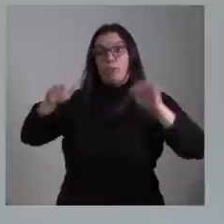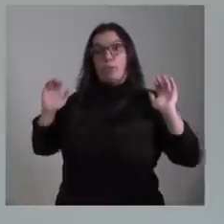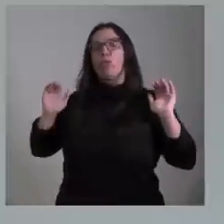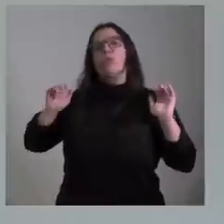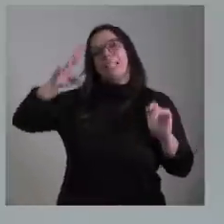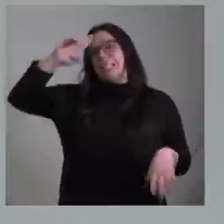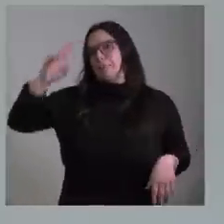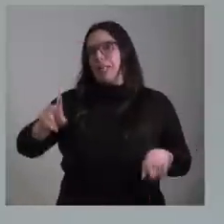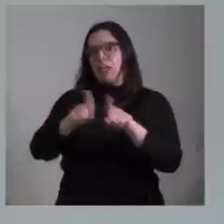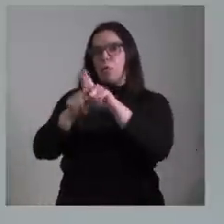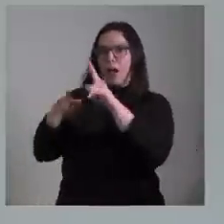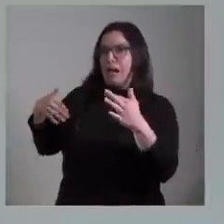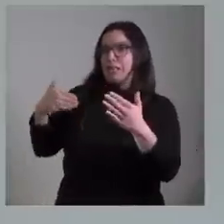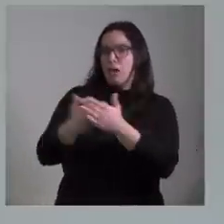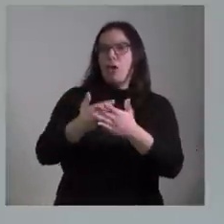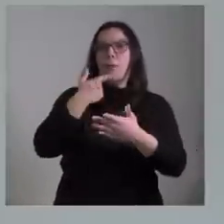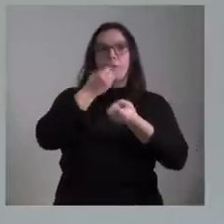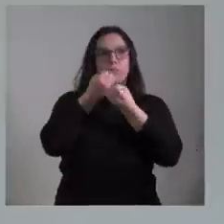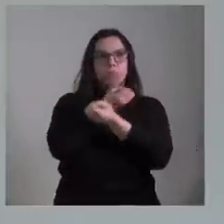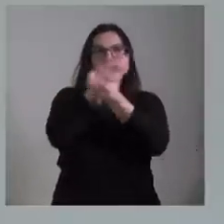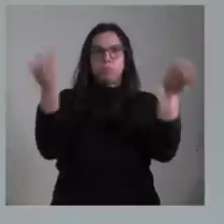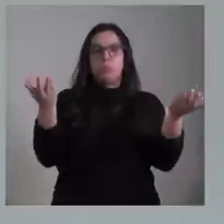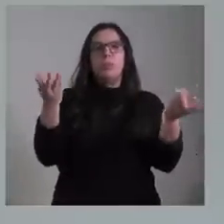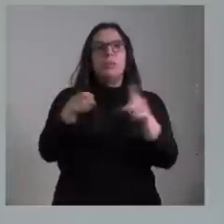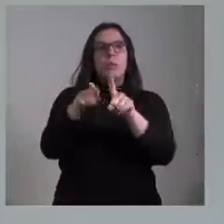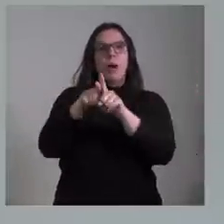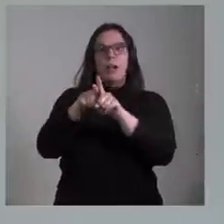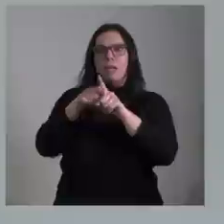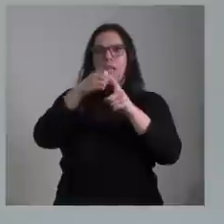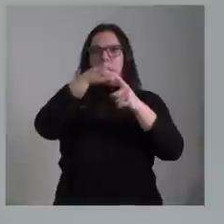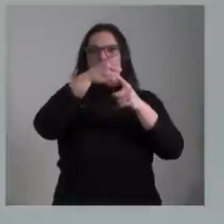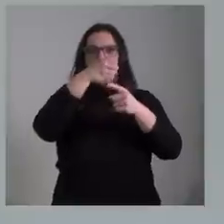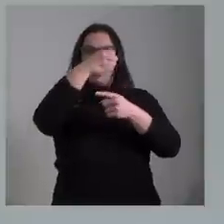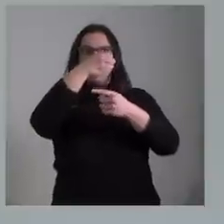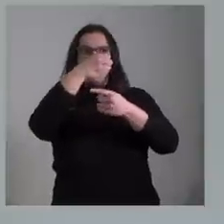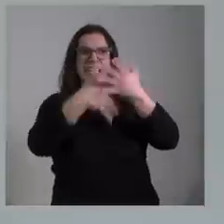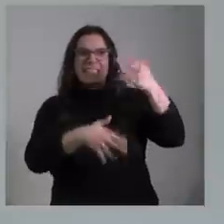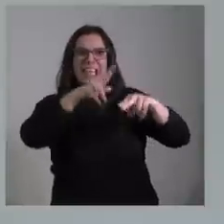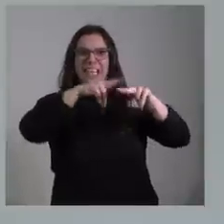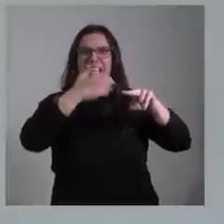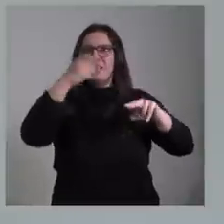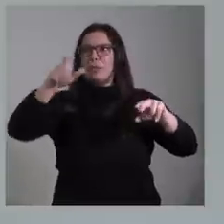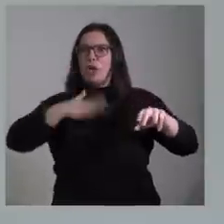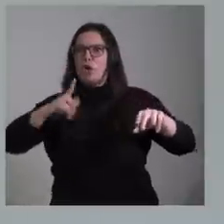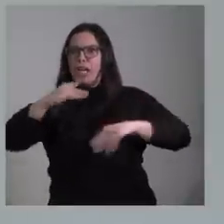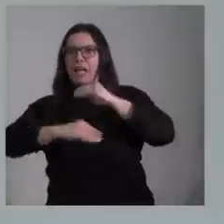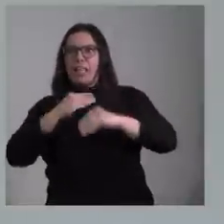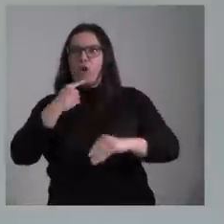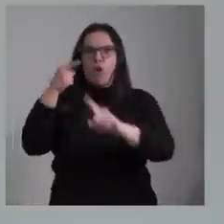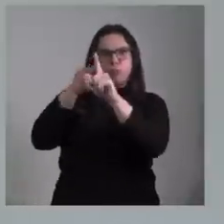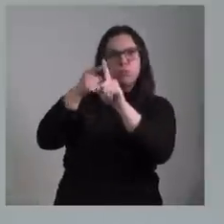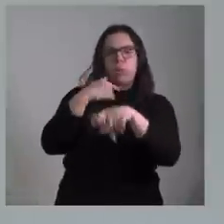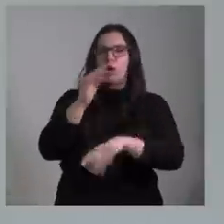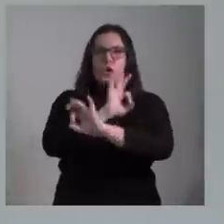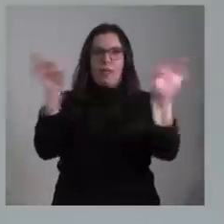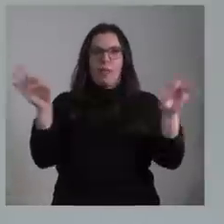y lanzar así un mensaje claro de que no van a existir listas negras de objetores de conciencia en Castilla como he dicho